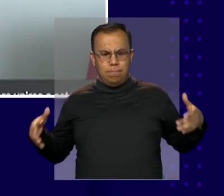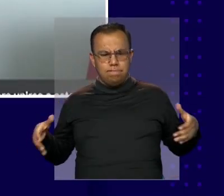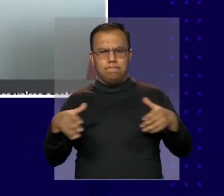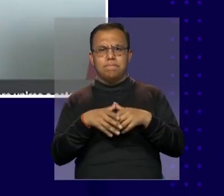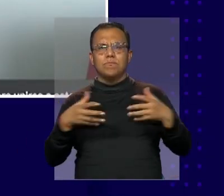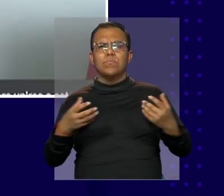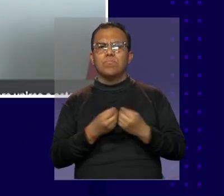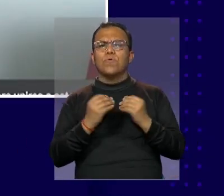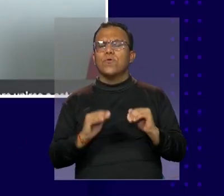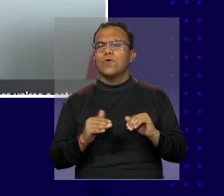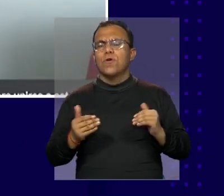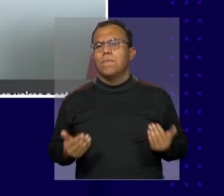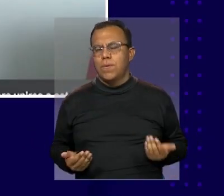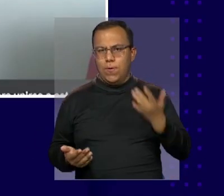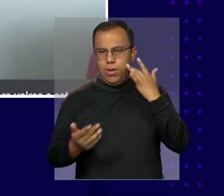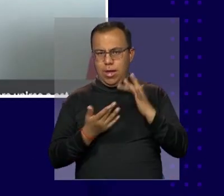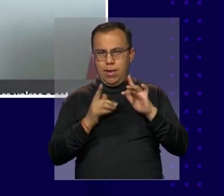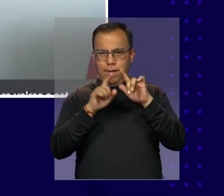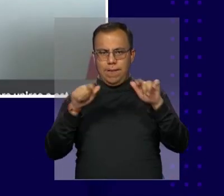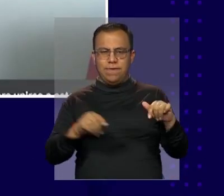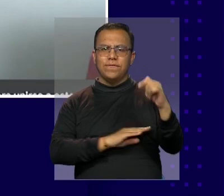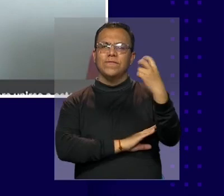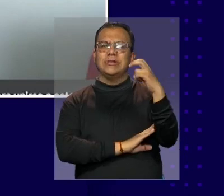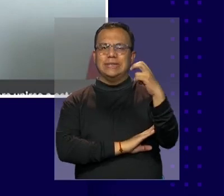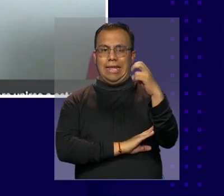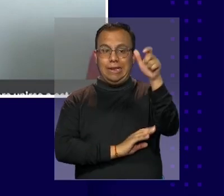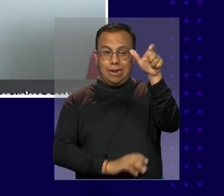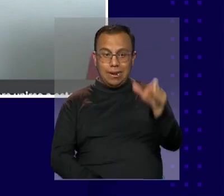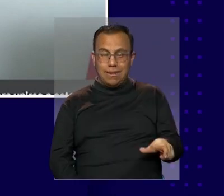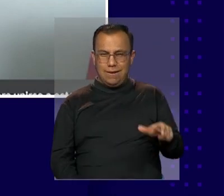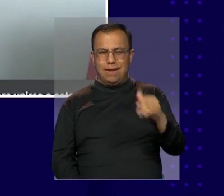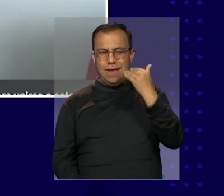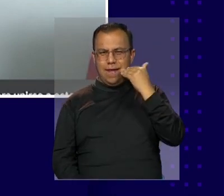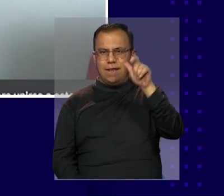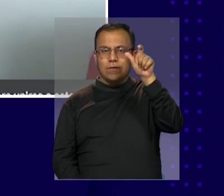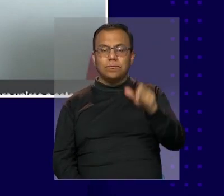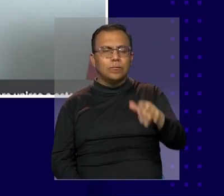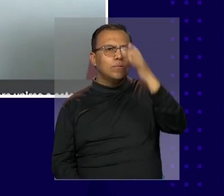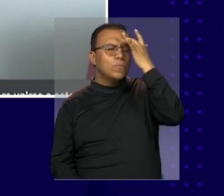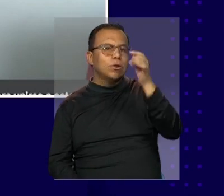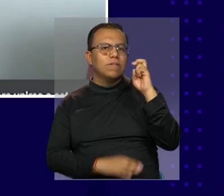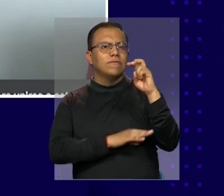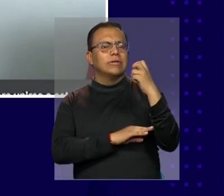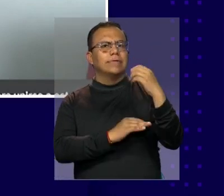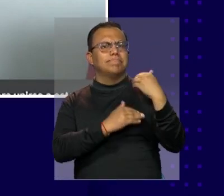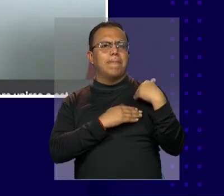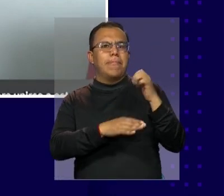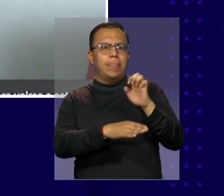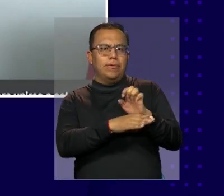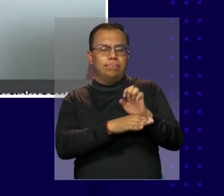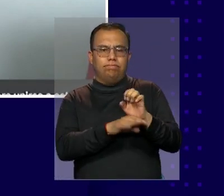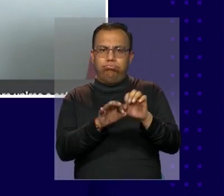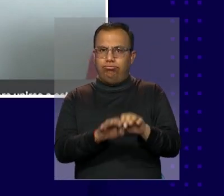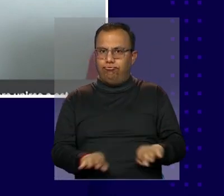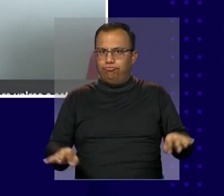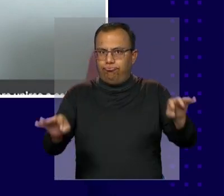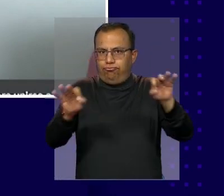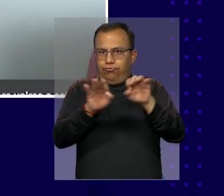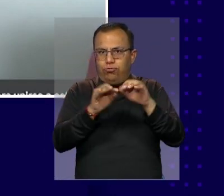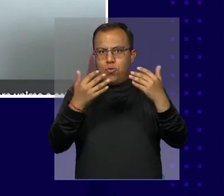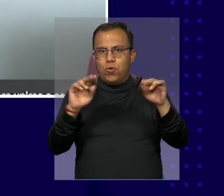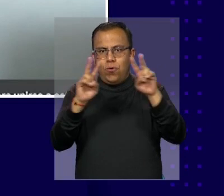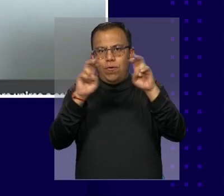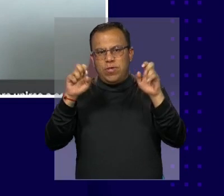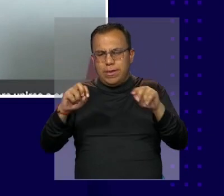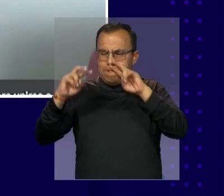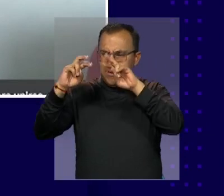la elección de fiscal general de la Nación, porque la Fiscalía es una de las entidades más importantes para todo el tema